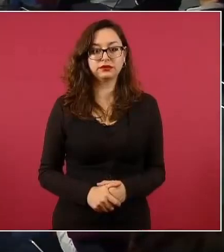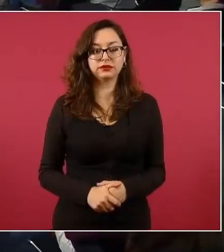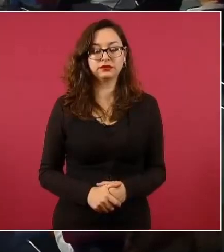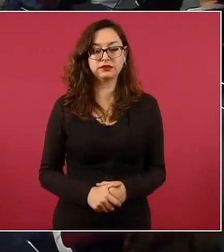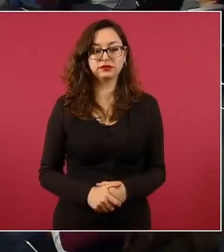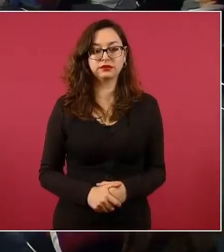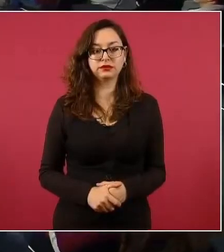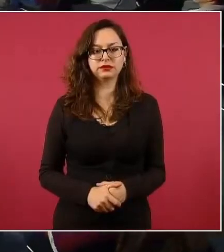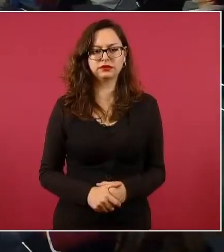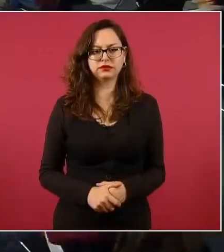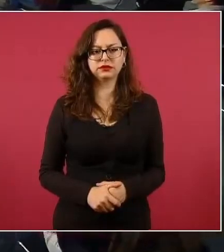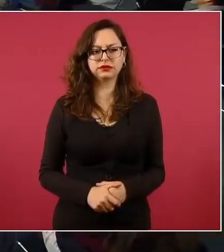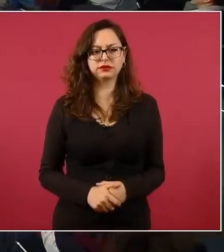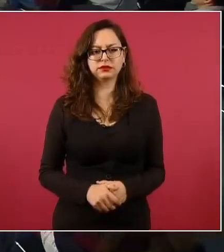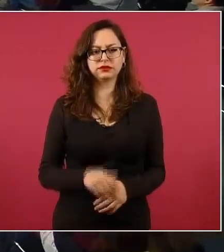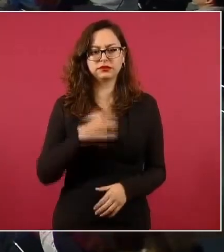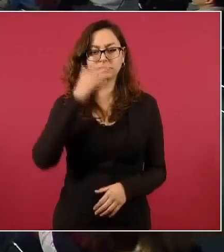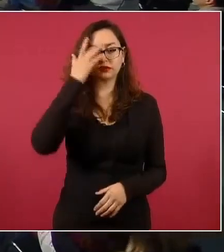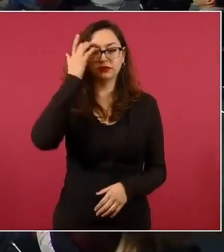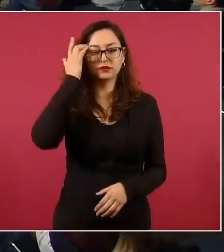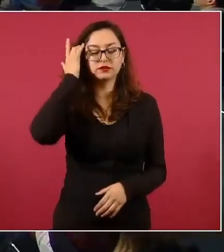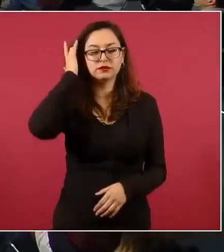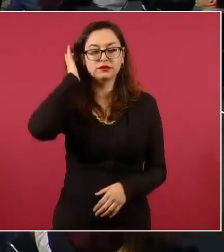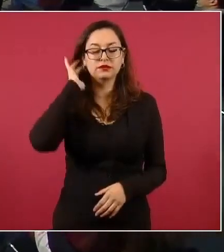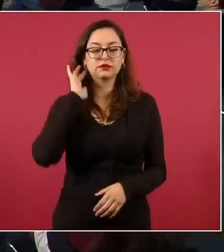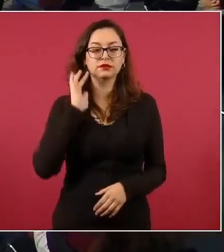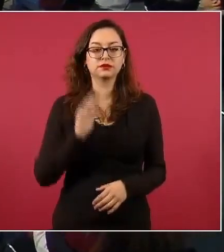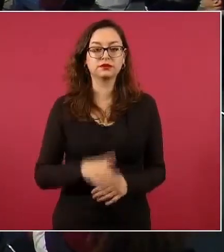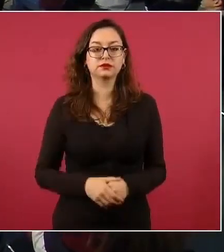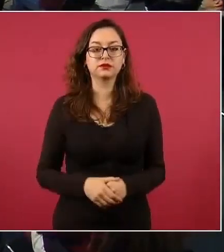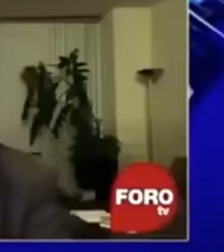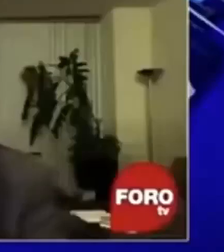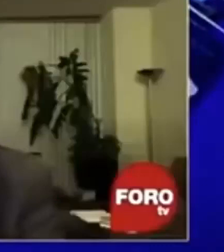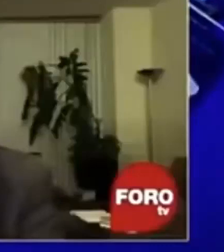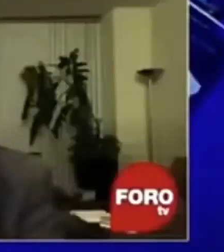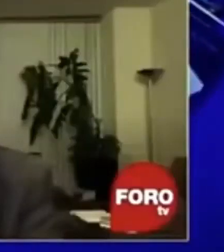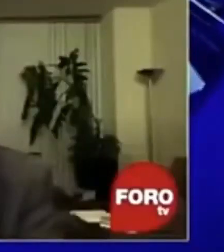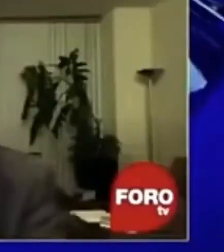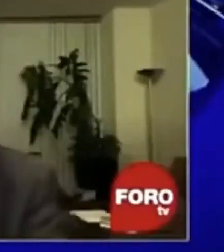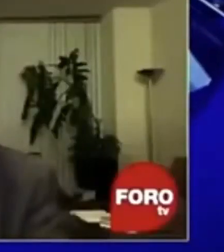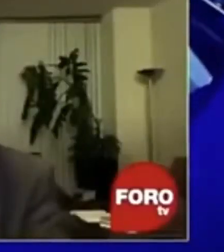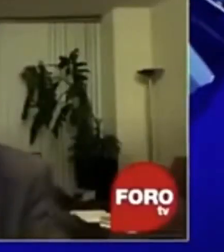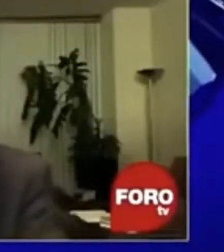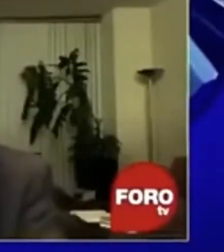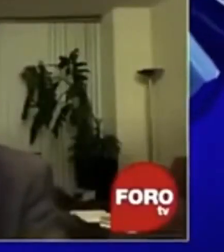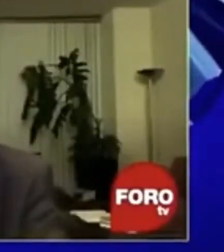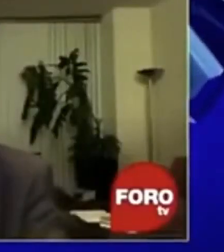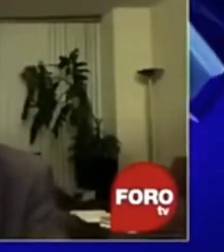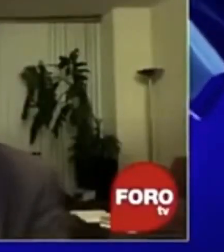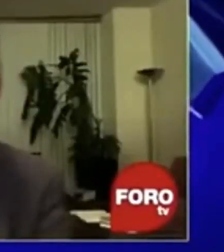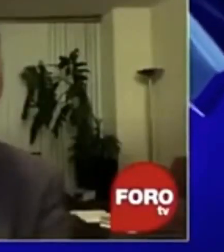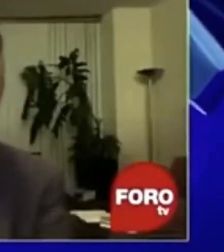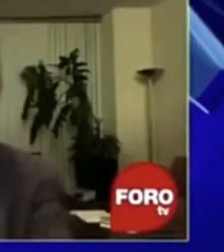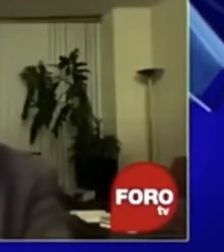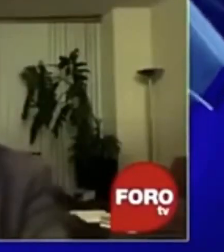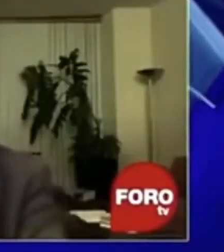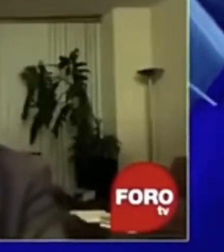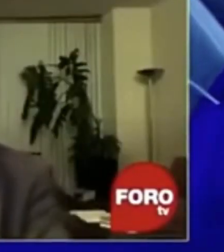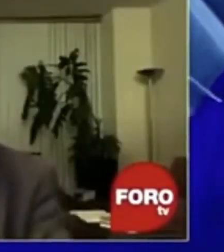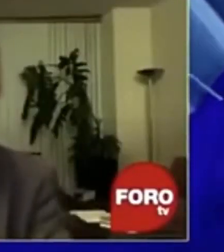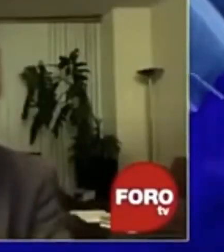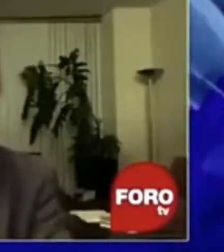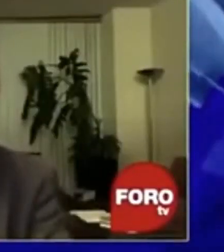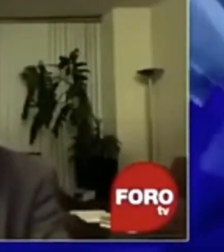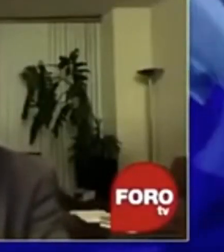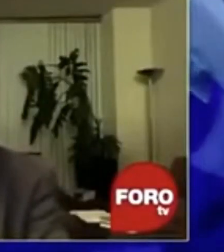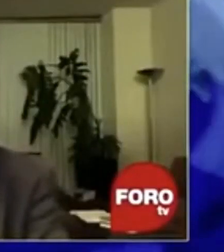Ahí está. De alguna manera en evidencia los cubanos a los locales, que los locales no quieren